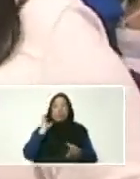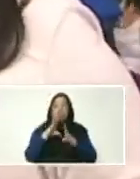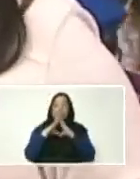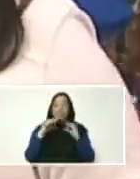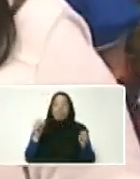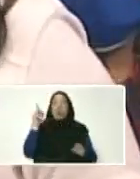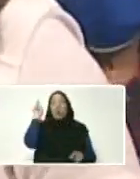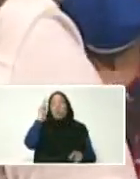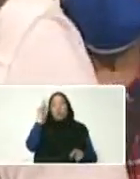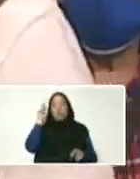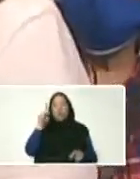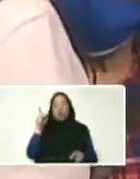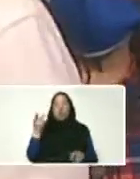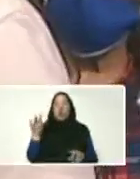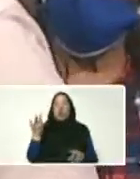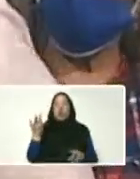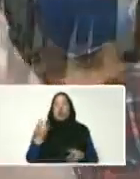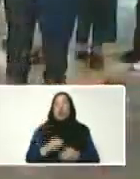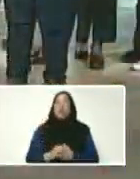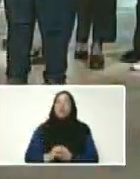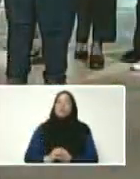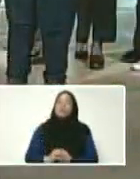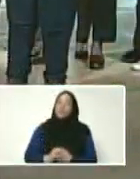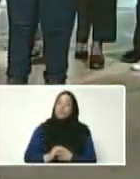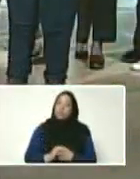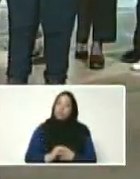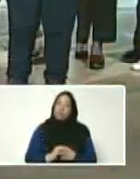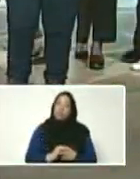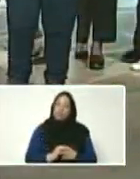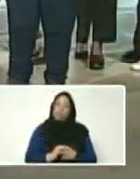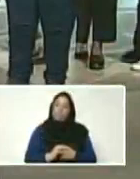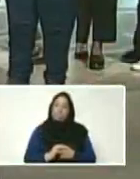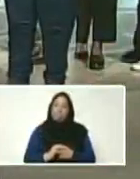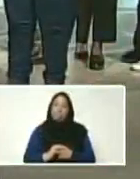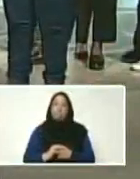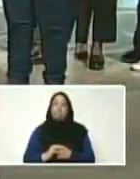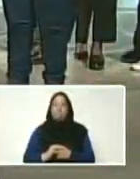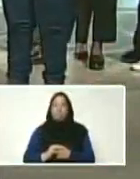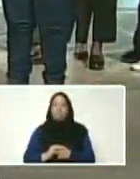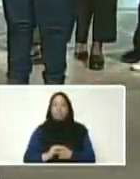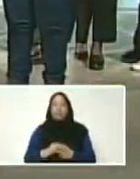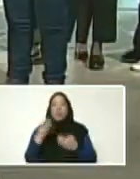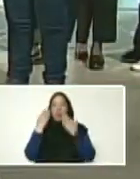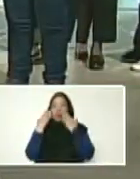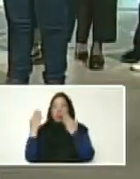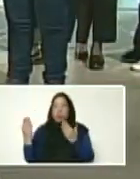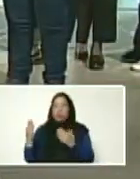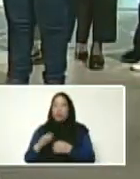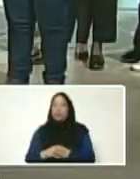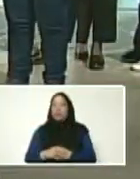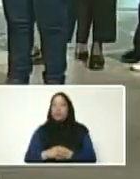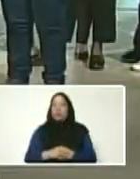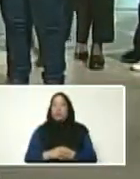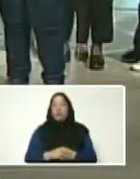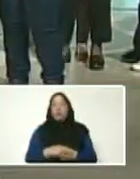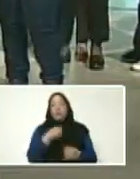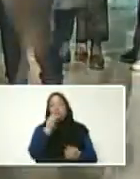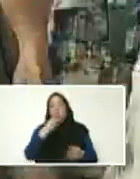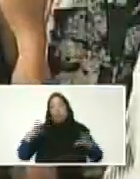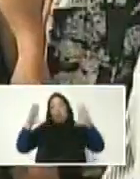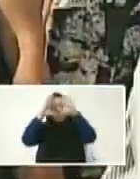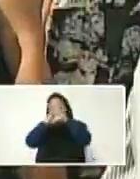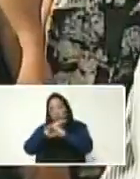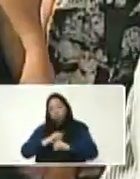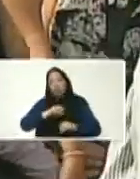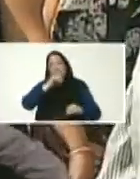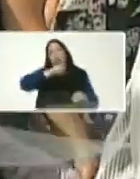los docentes de esta escuela y también el poder popular organizado. Yoli, adelante. Muy buenas noches a todos